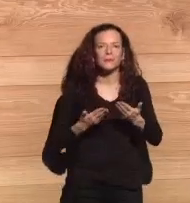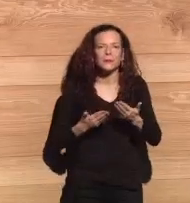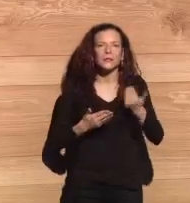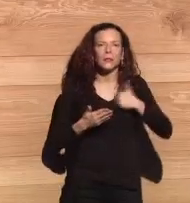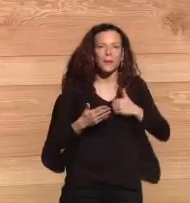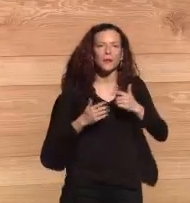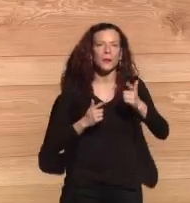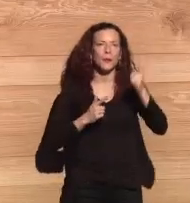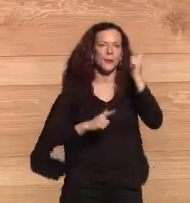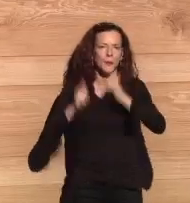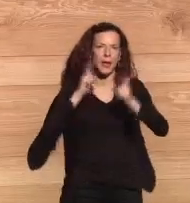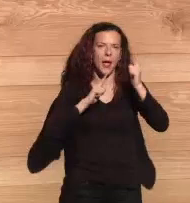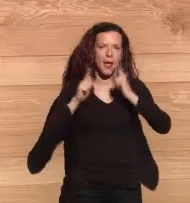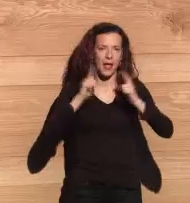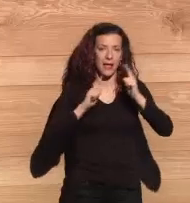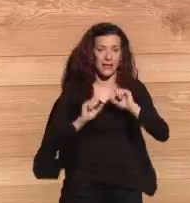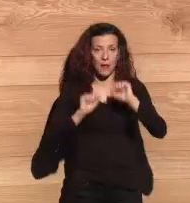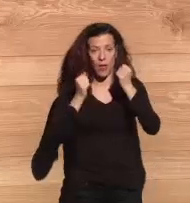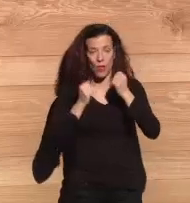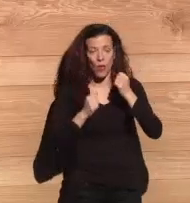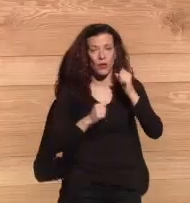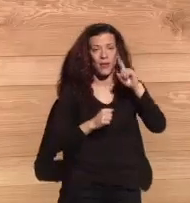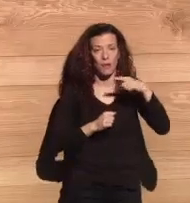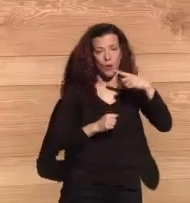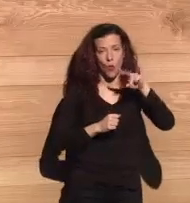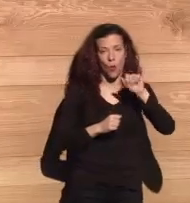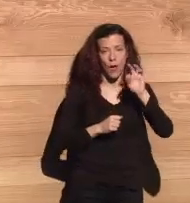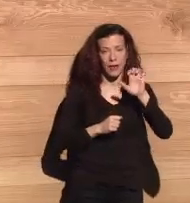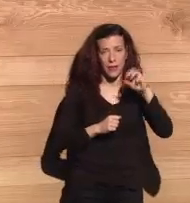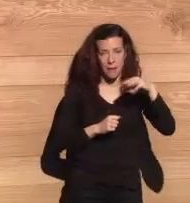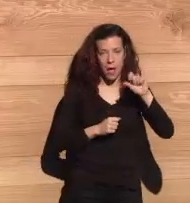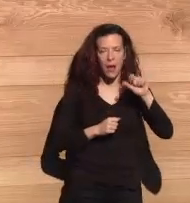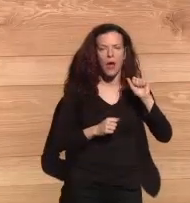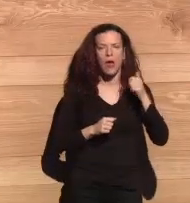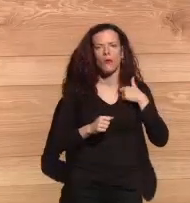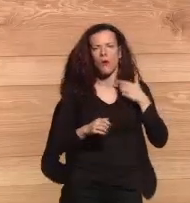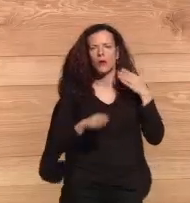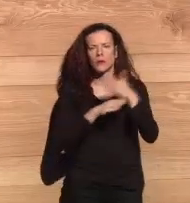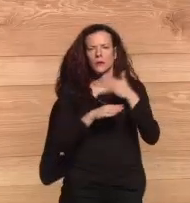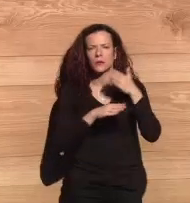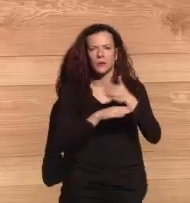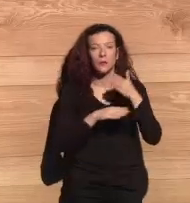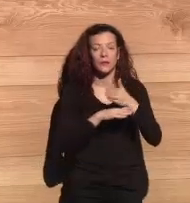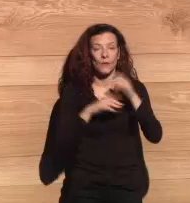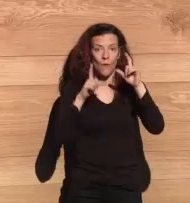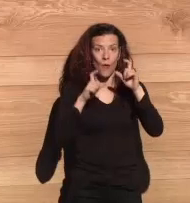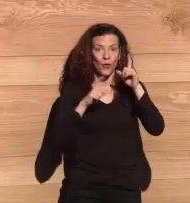varios viajes a El Salvador y Guatemala. Podemos seguir con las fotos. Esa es una